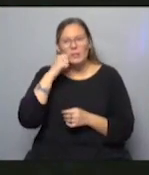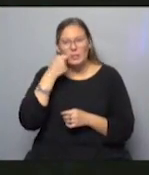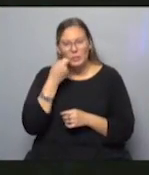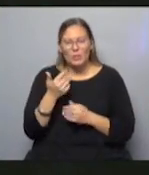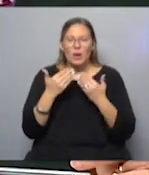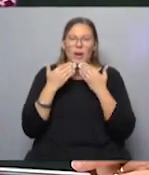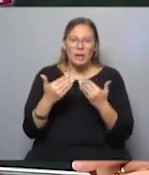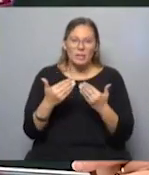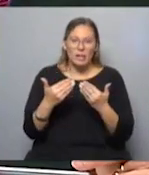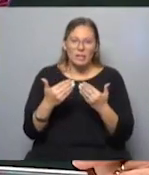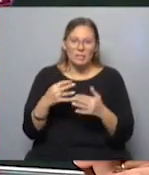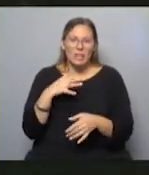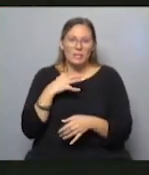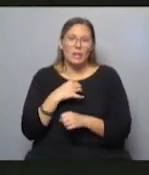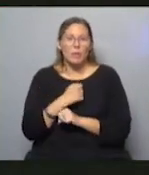agradecer